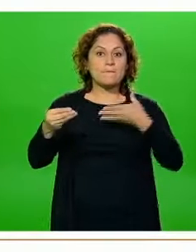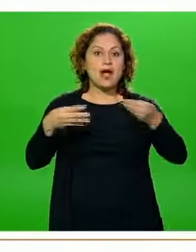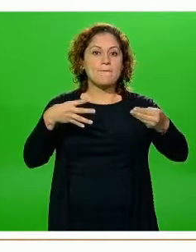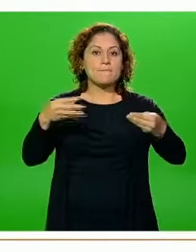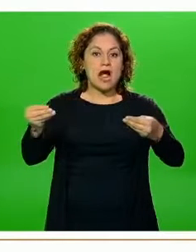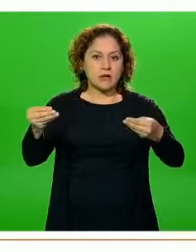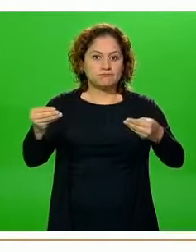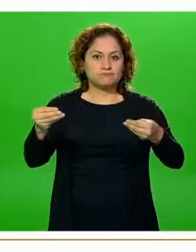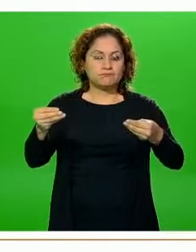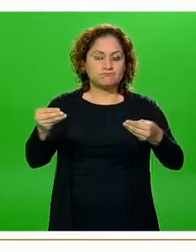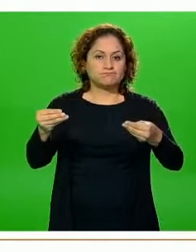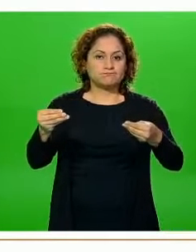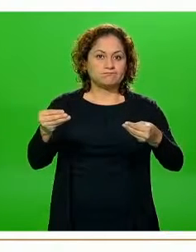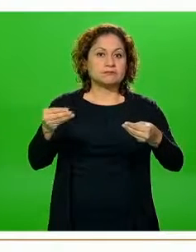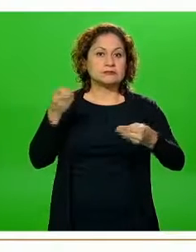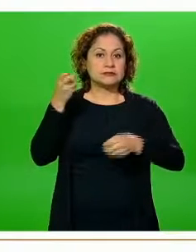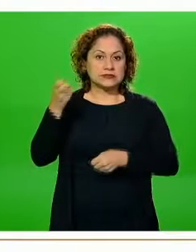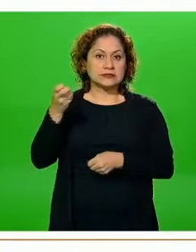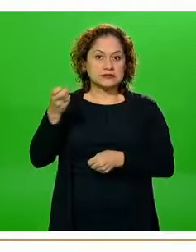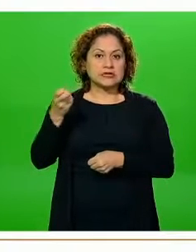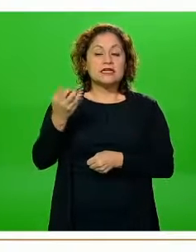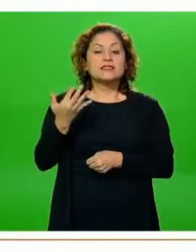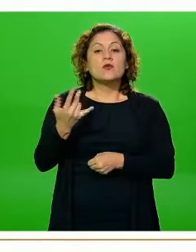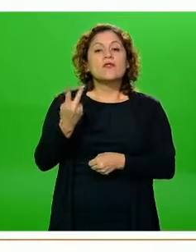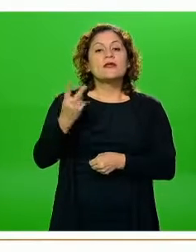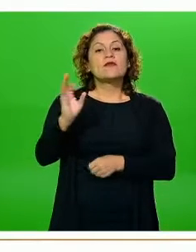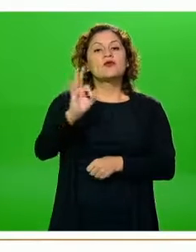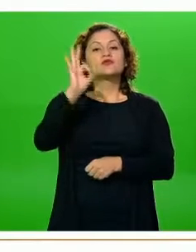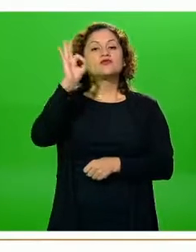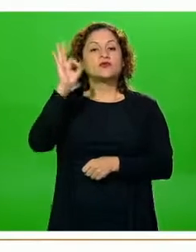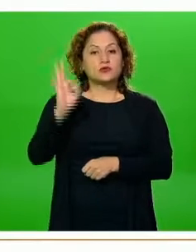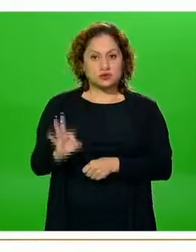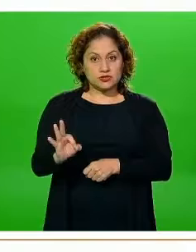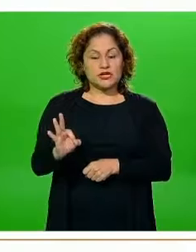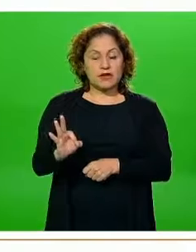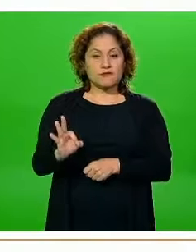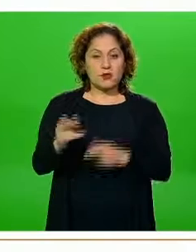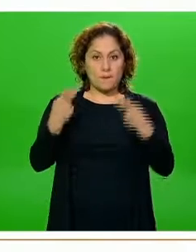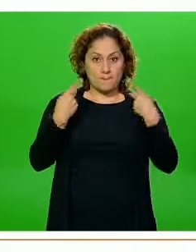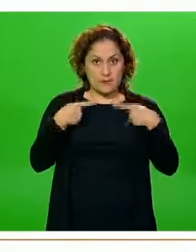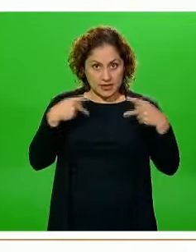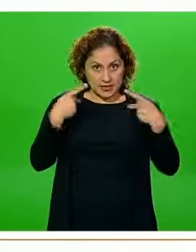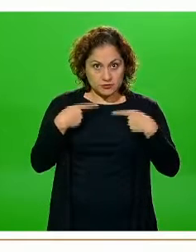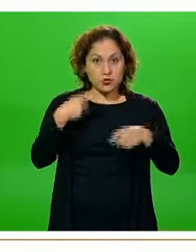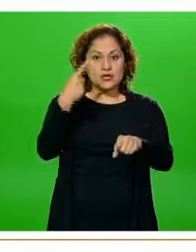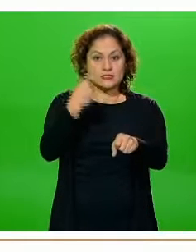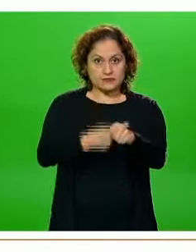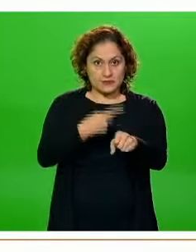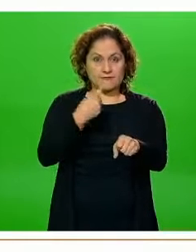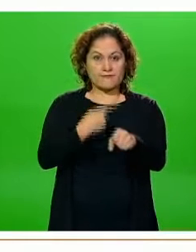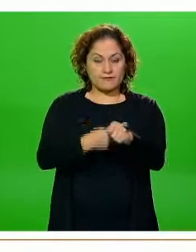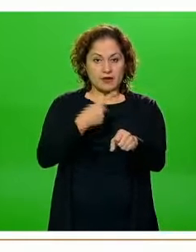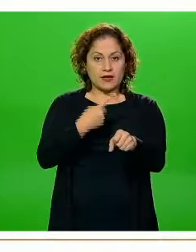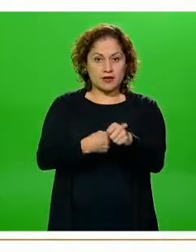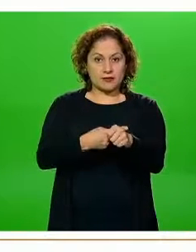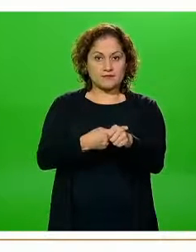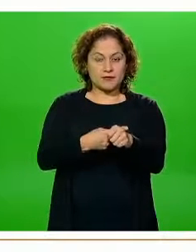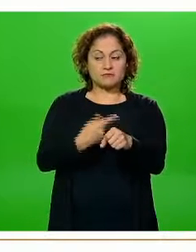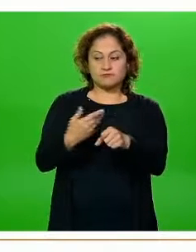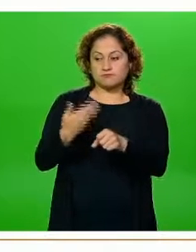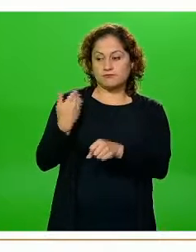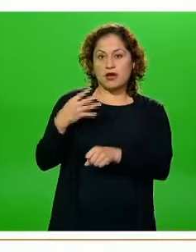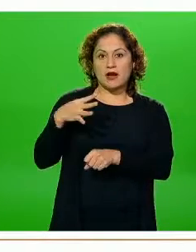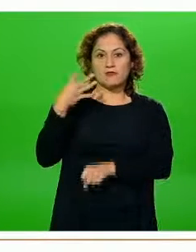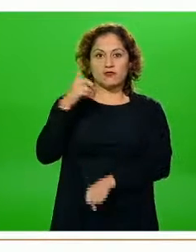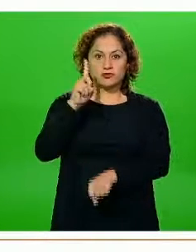actualmente está contribuyendo con el 52% de estos casos confirmados en los últimos 14 días. Y aquí